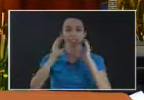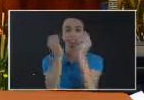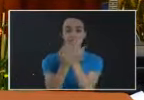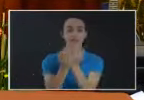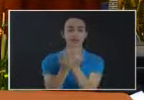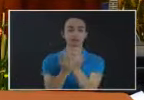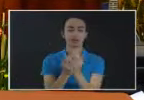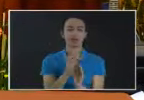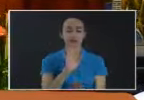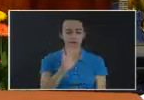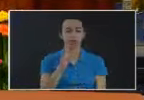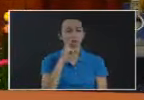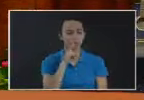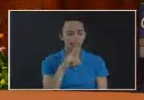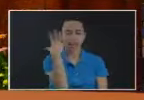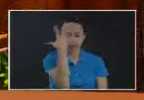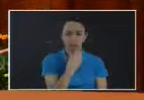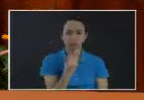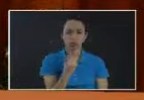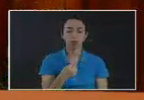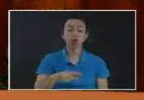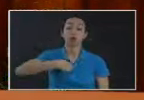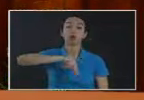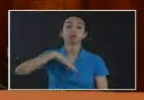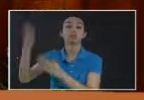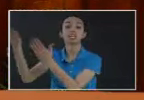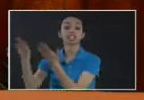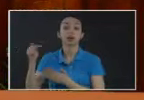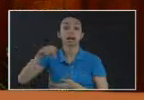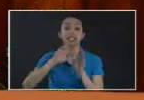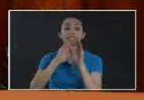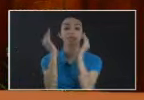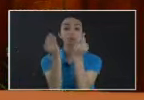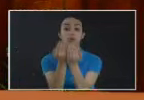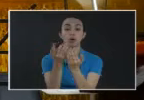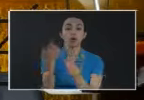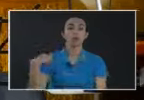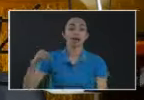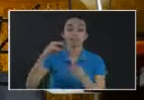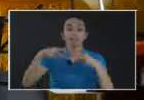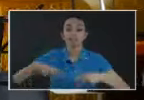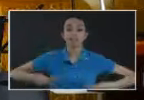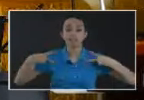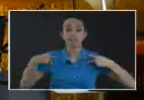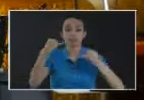mira qué hermoso, nos trajeron a esta tierra para vivir los últimos tiempos.